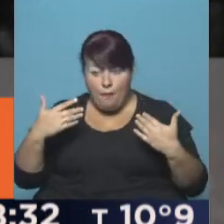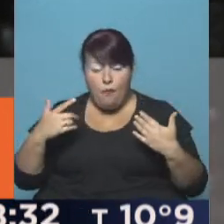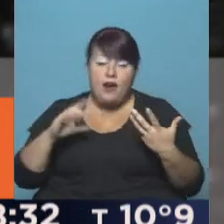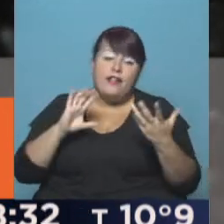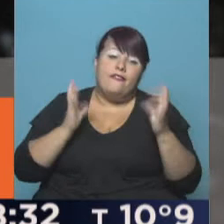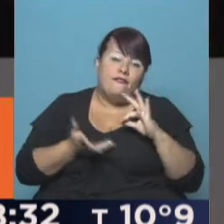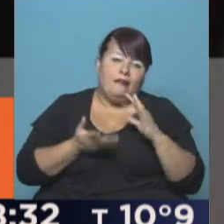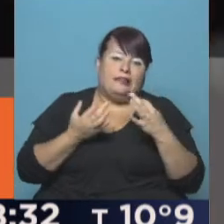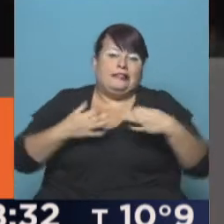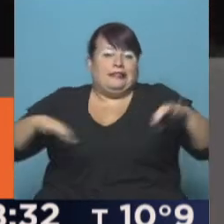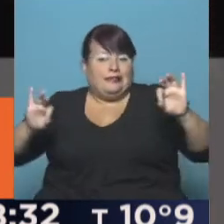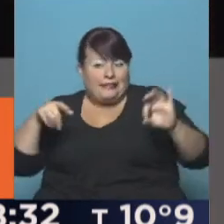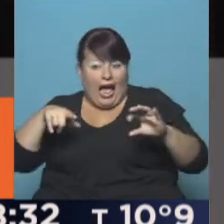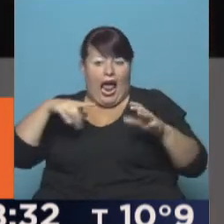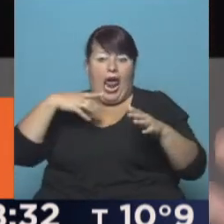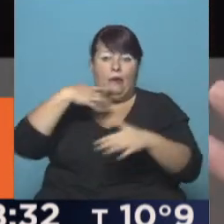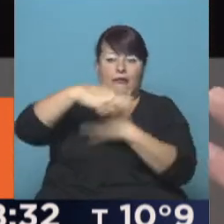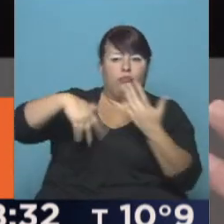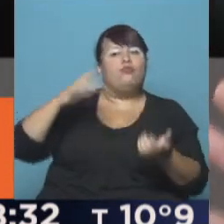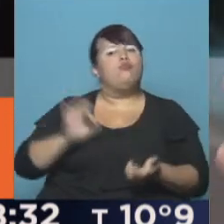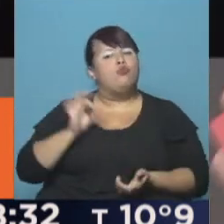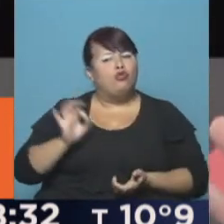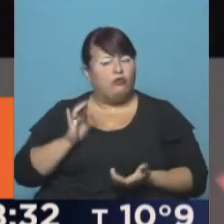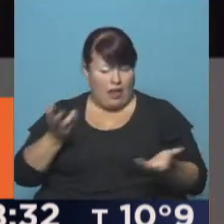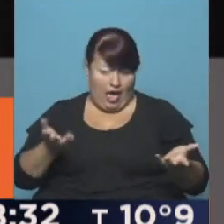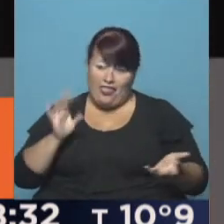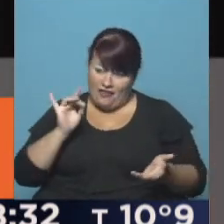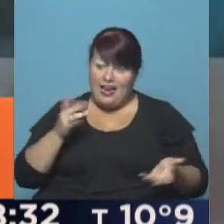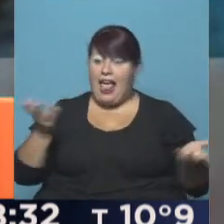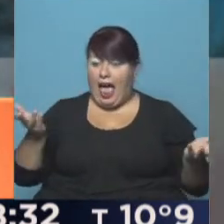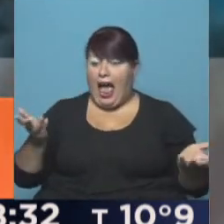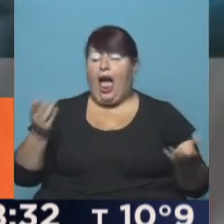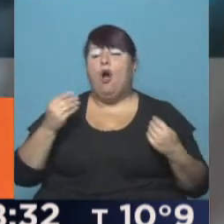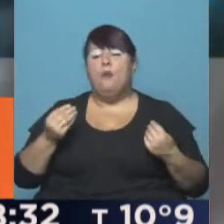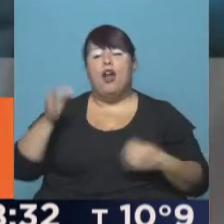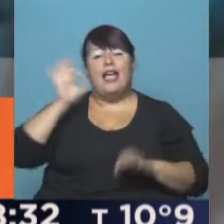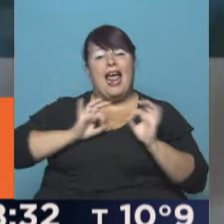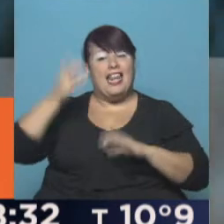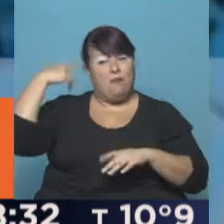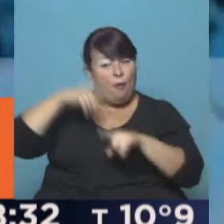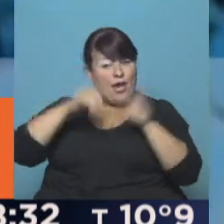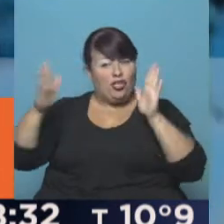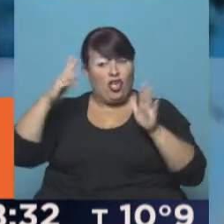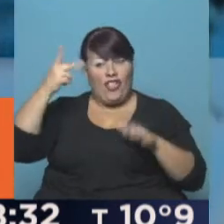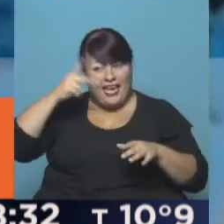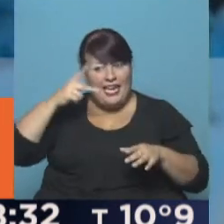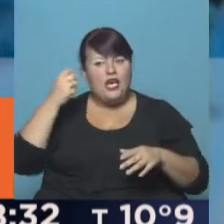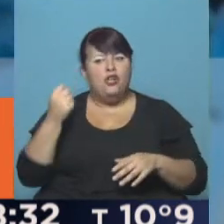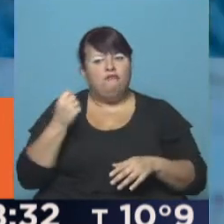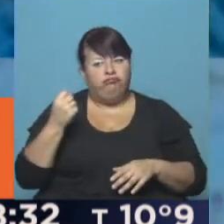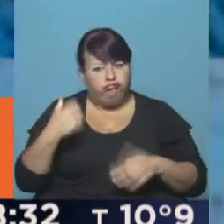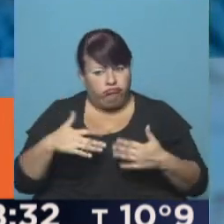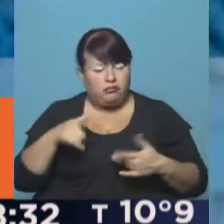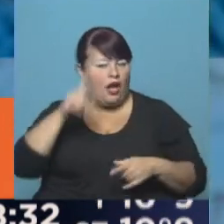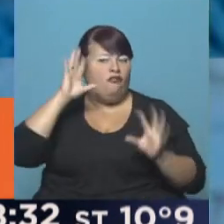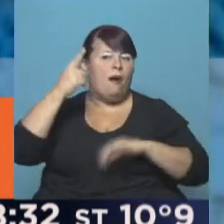alguna manera esquivar este tipo de polarización. Son muchos años, ¿no? Sí, difícil. Porque en la década kirchnerista también fue muy fuerte